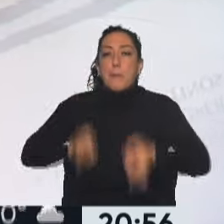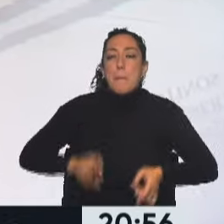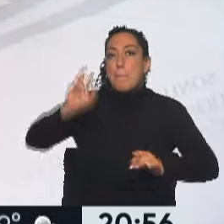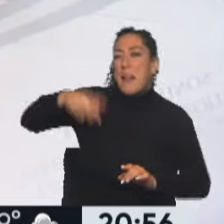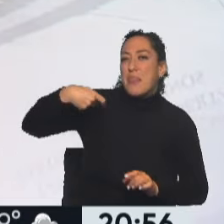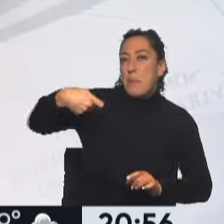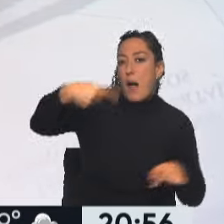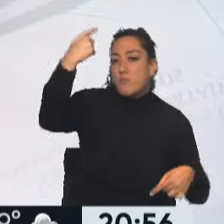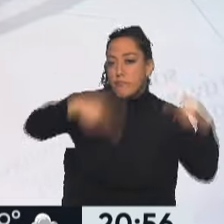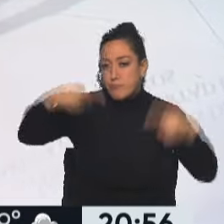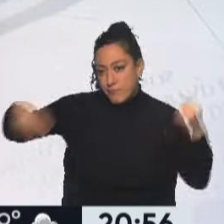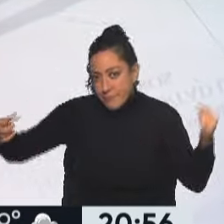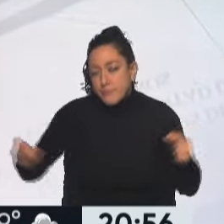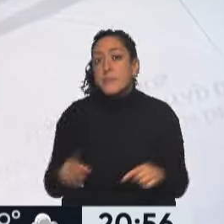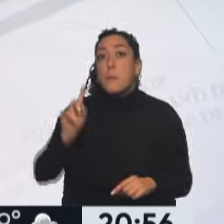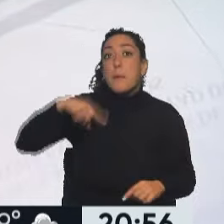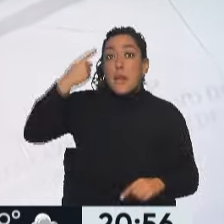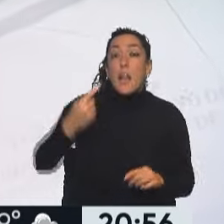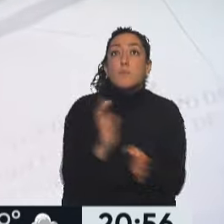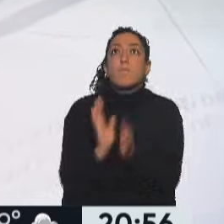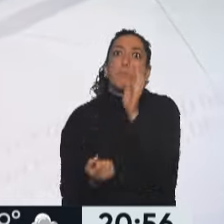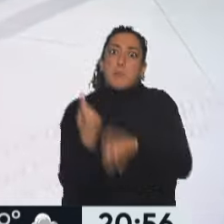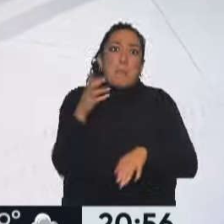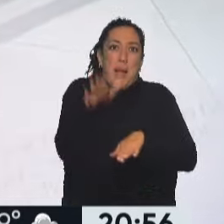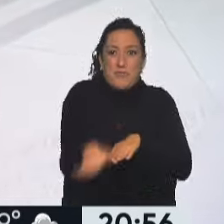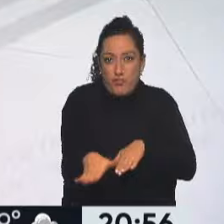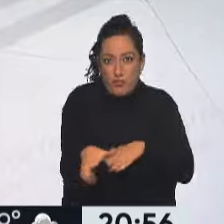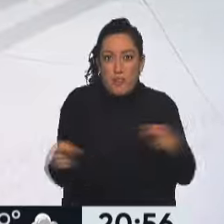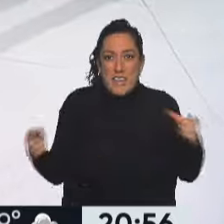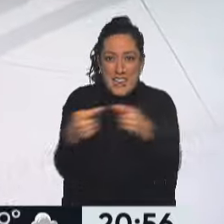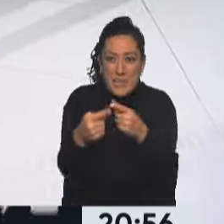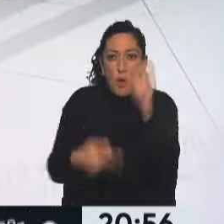verse. El primer paso se va a dar mañana, donde se busca el dictamen de mayoría.